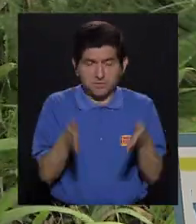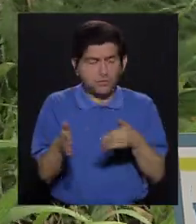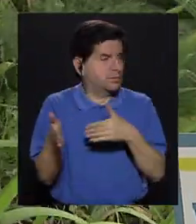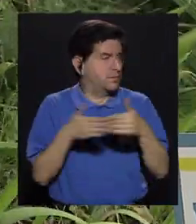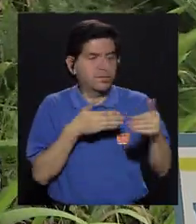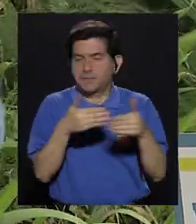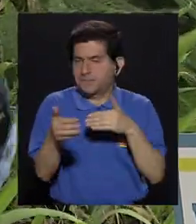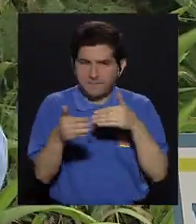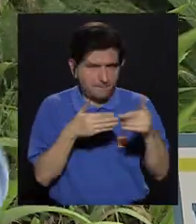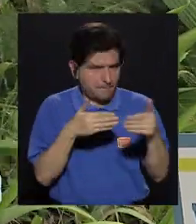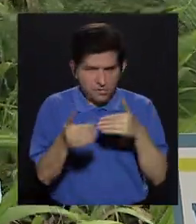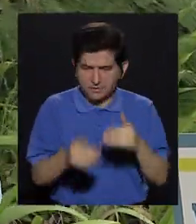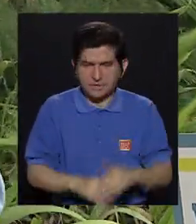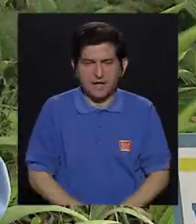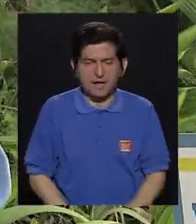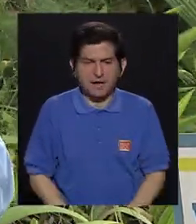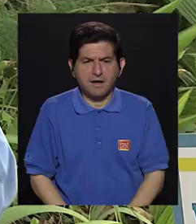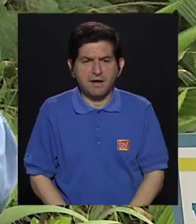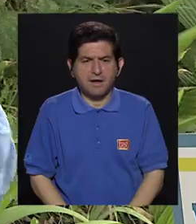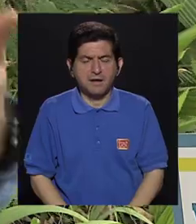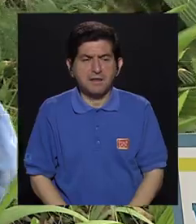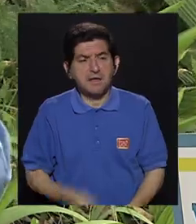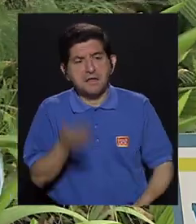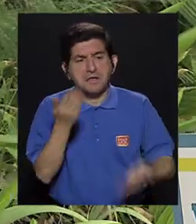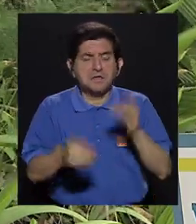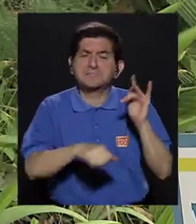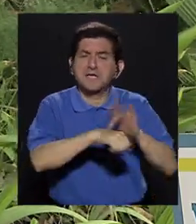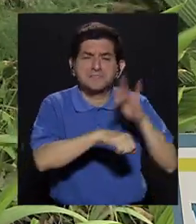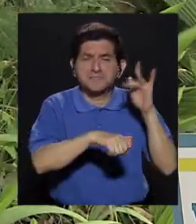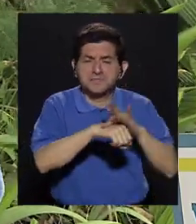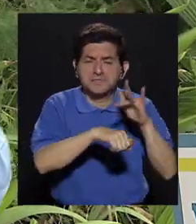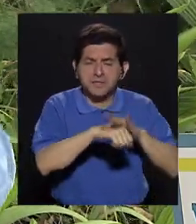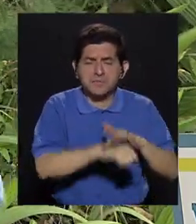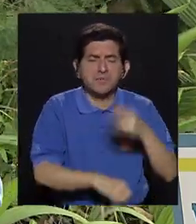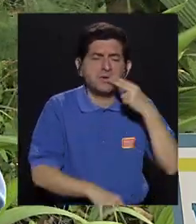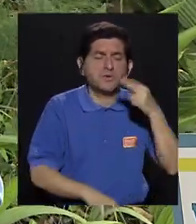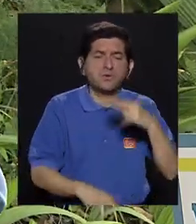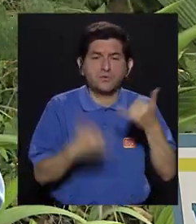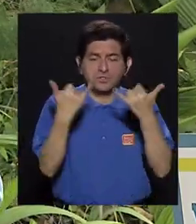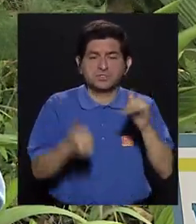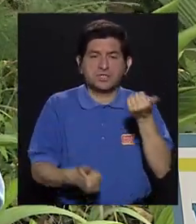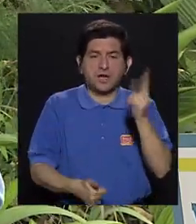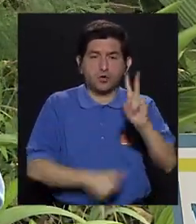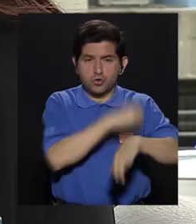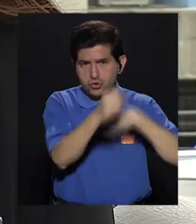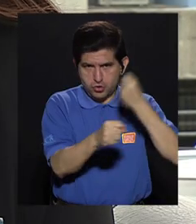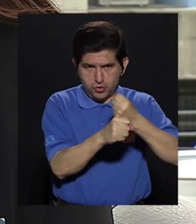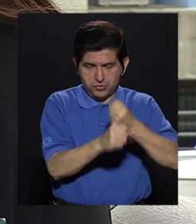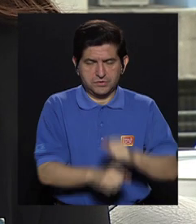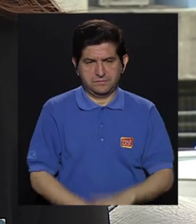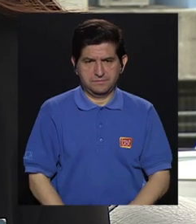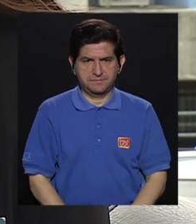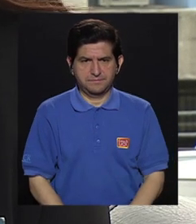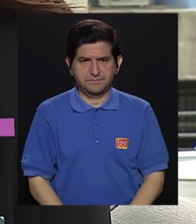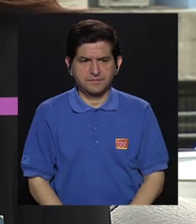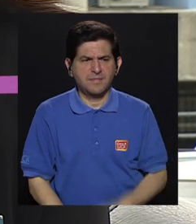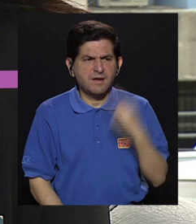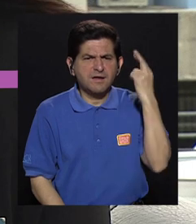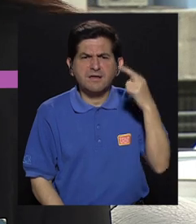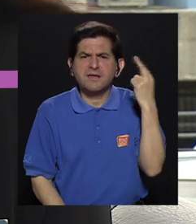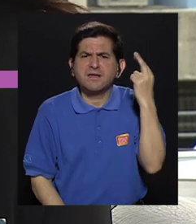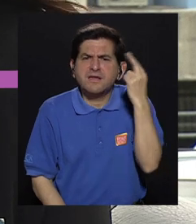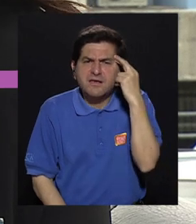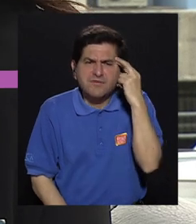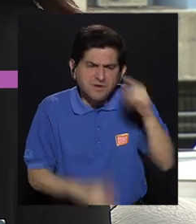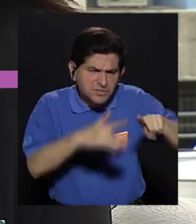fumadores hay, a pesar de que se prueba el cigarro a la temprana edad de los 12 años. Ahora bien, doctor, ¿cuáles serían